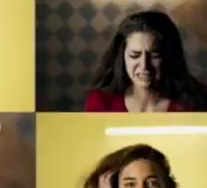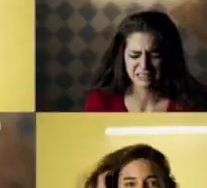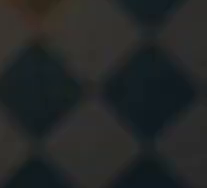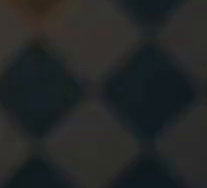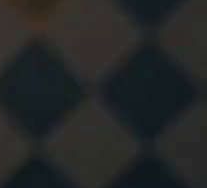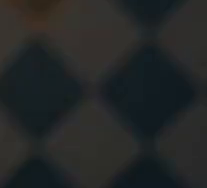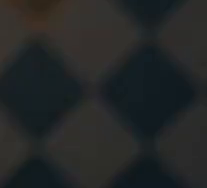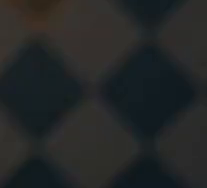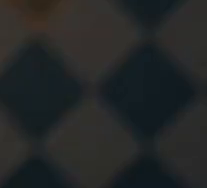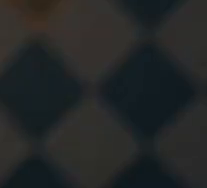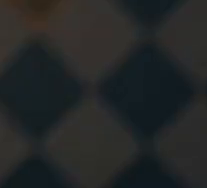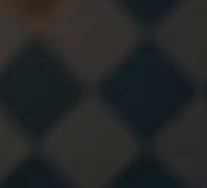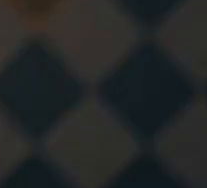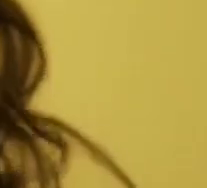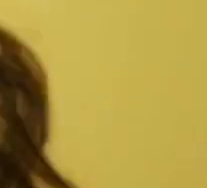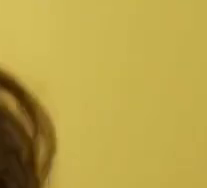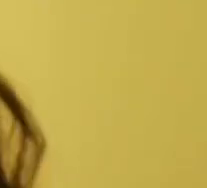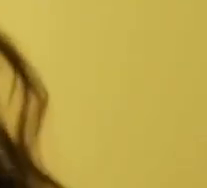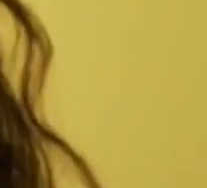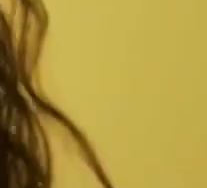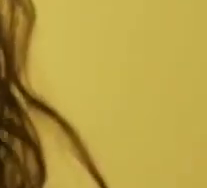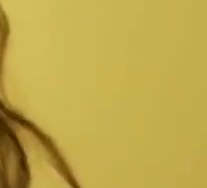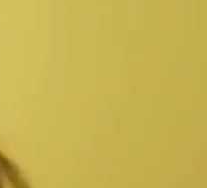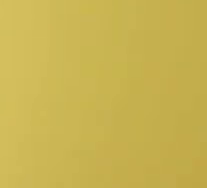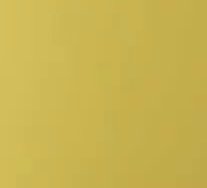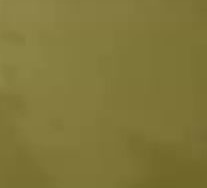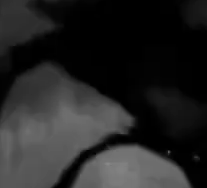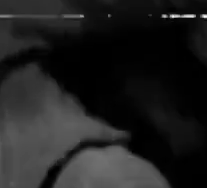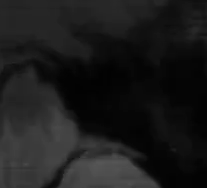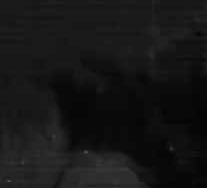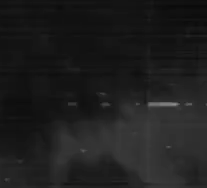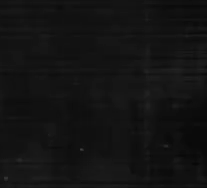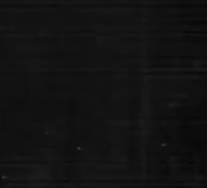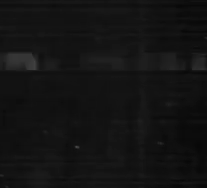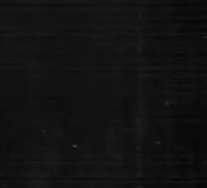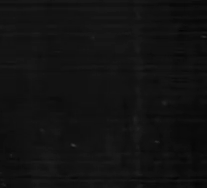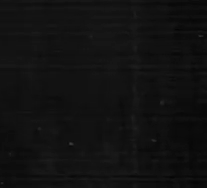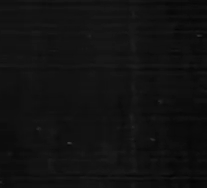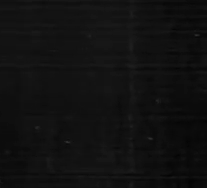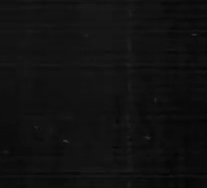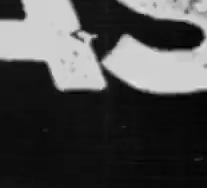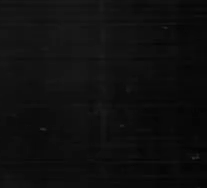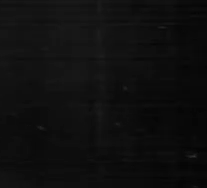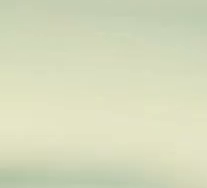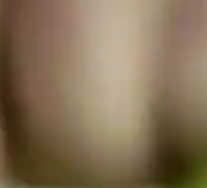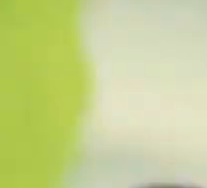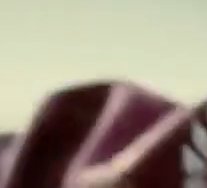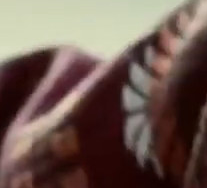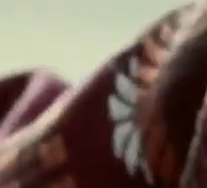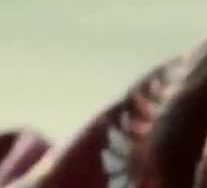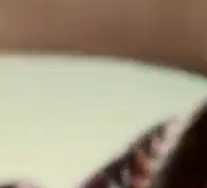cara te quieres quedar? ¿Con la cara de las drogas químicas o con la cara de la vida? Busca la línea de la vida.